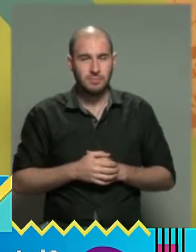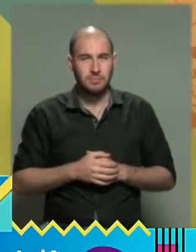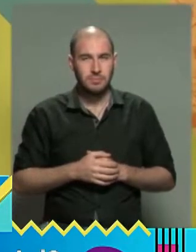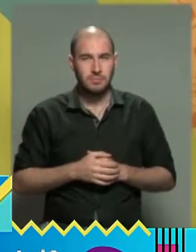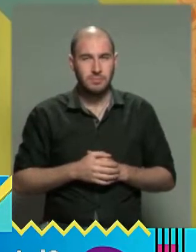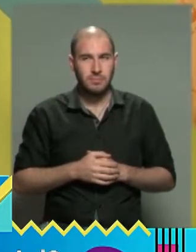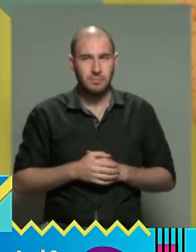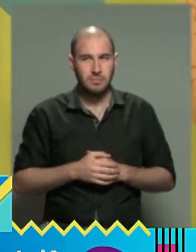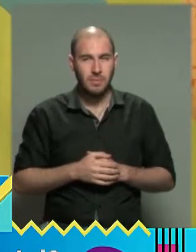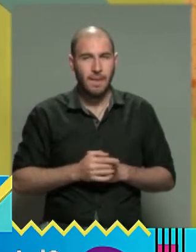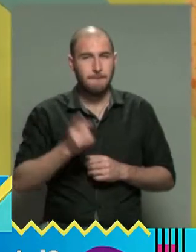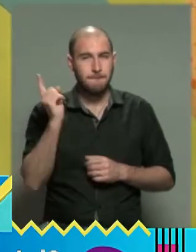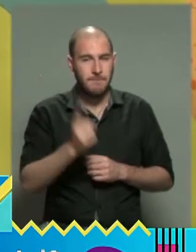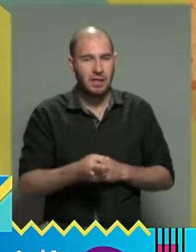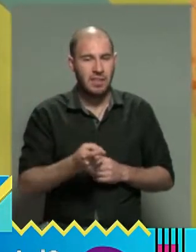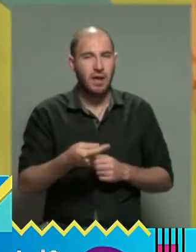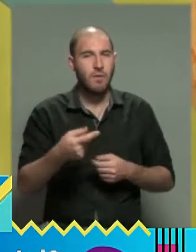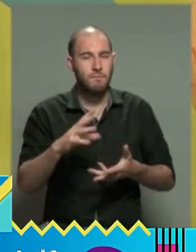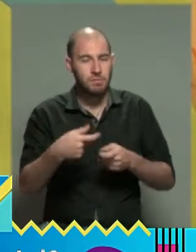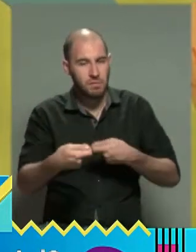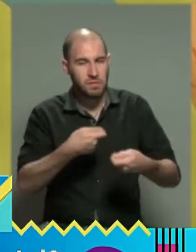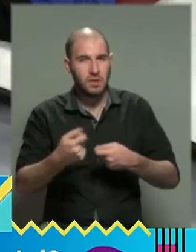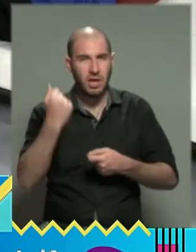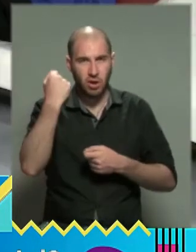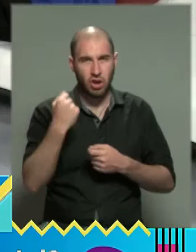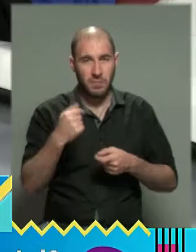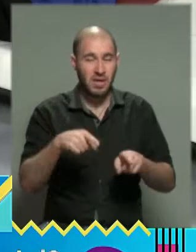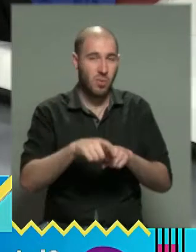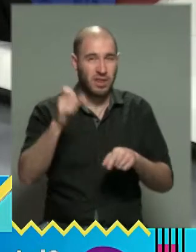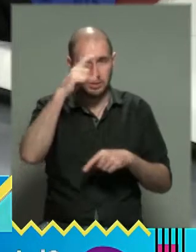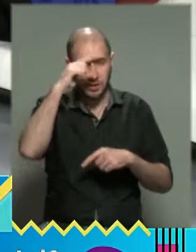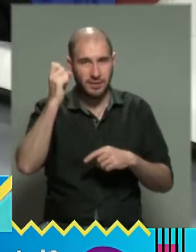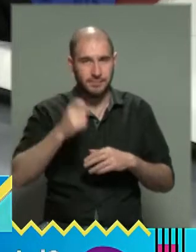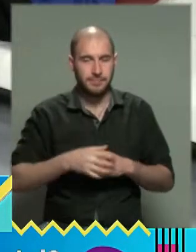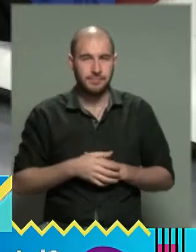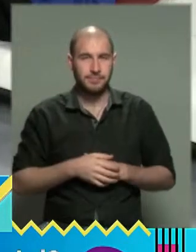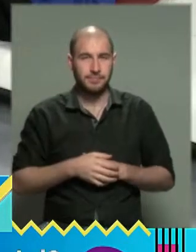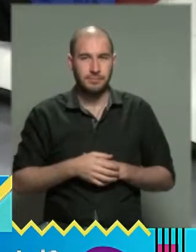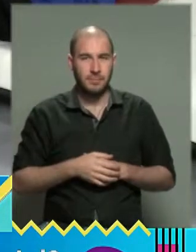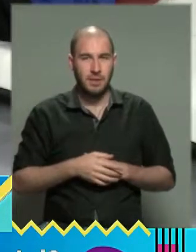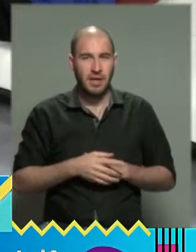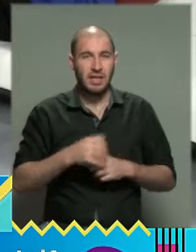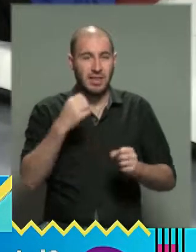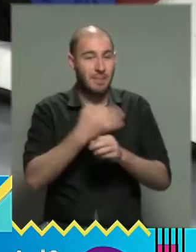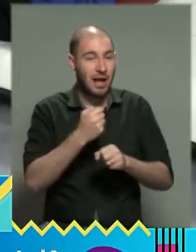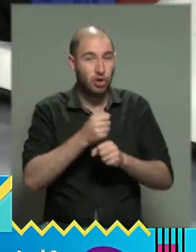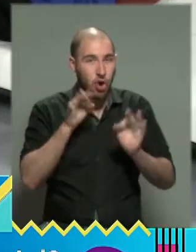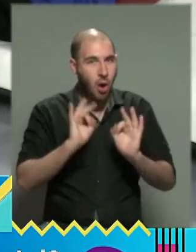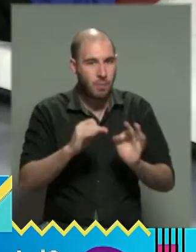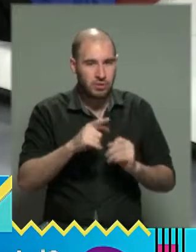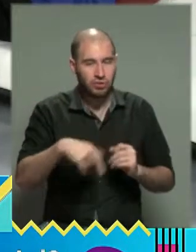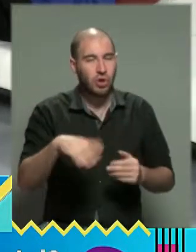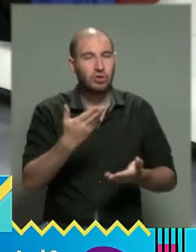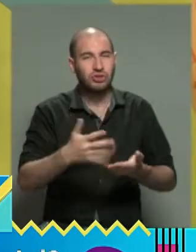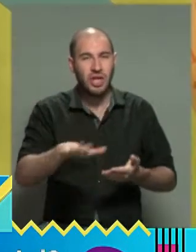que fija, digamos, las reglas del juego en la economía, como pasa a nivel nacional. Si hay pleno empleo, que es lo que buscamos para una